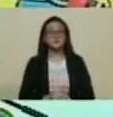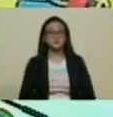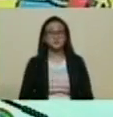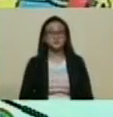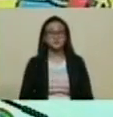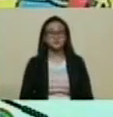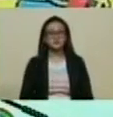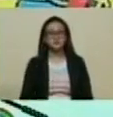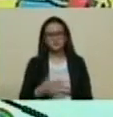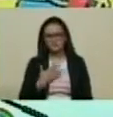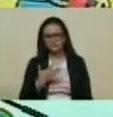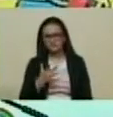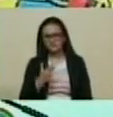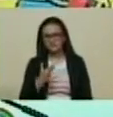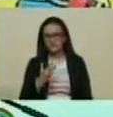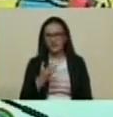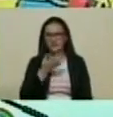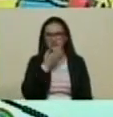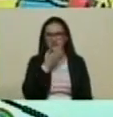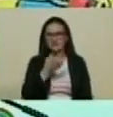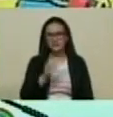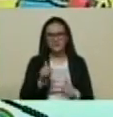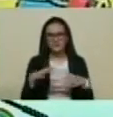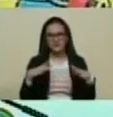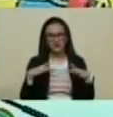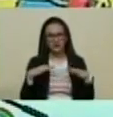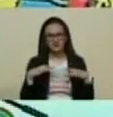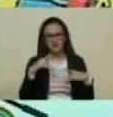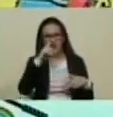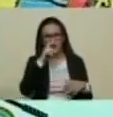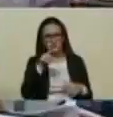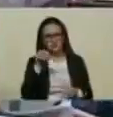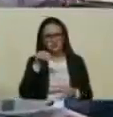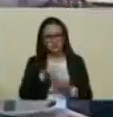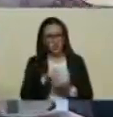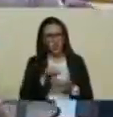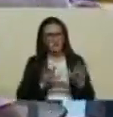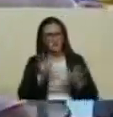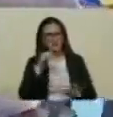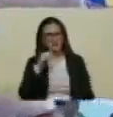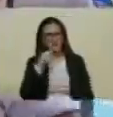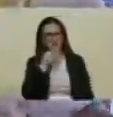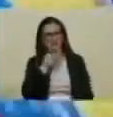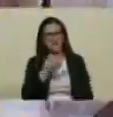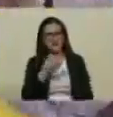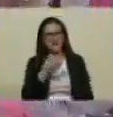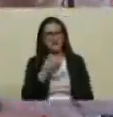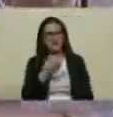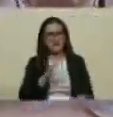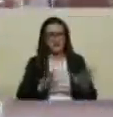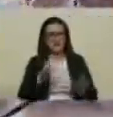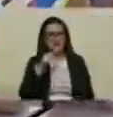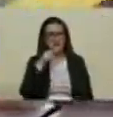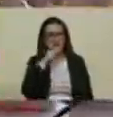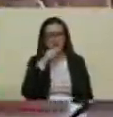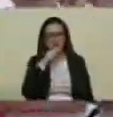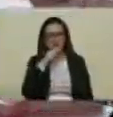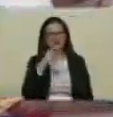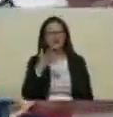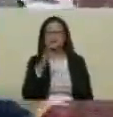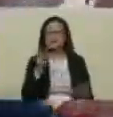no sé qué día de diciembre arrancan las vacaciones escolares este año. Pongan ustedes al 15 de diciembre, Elías. Quiere decir